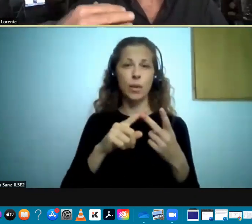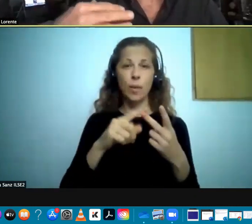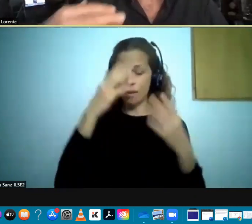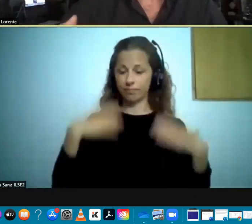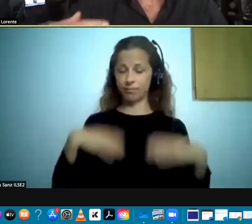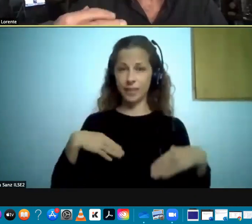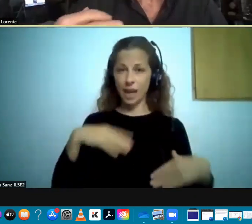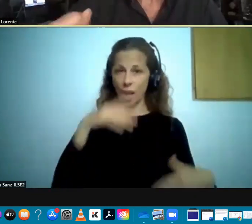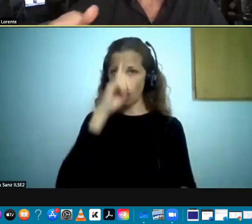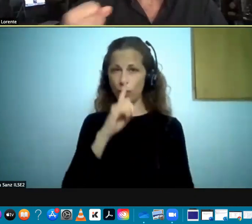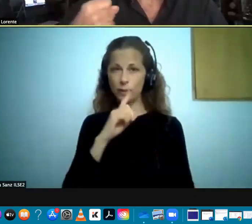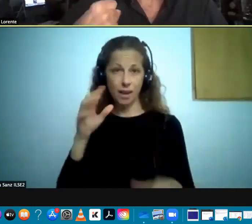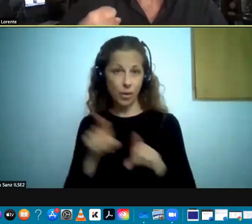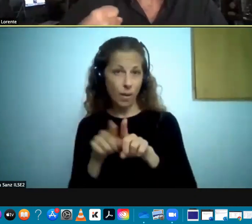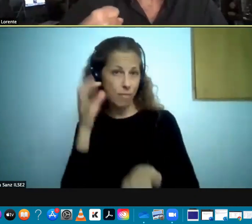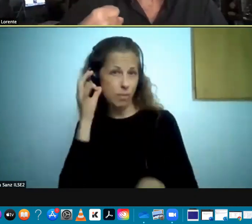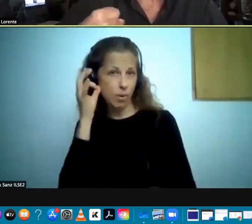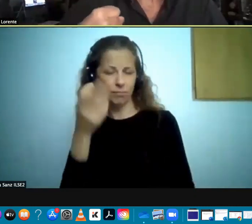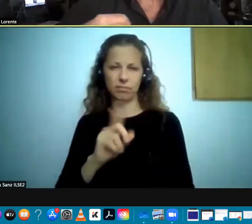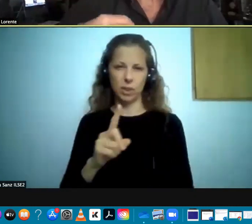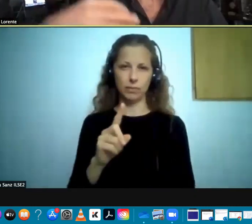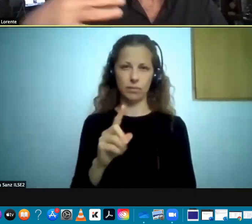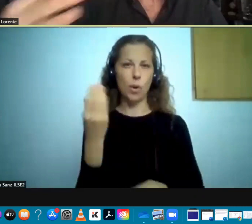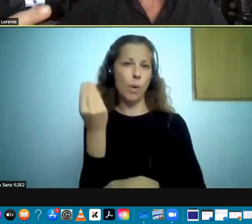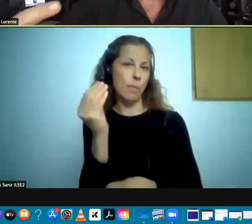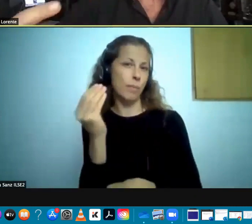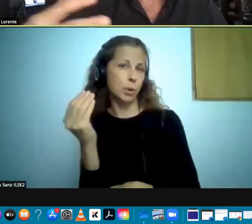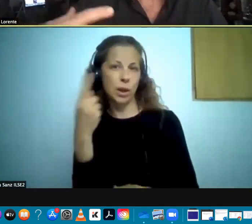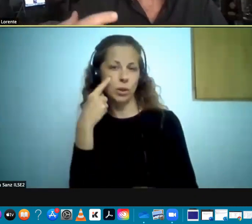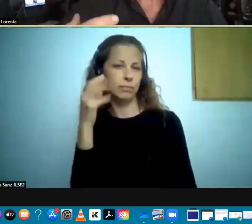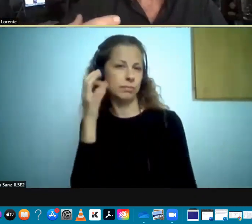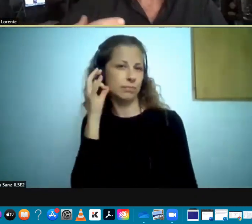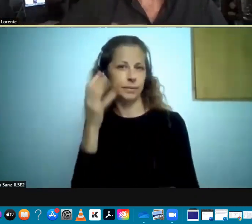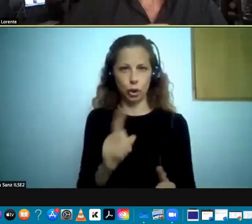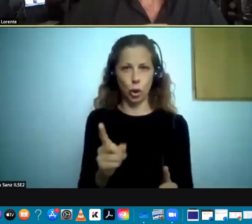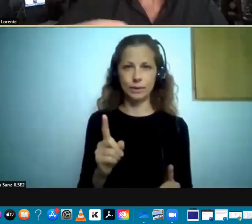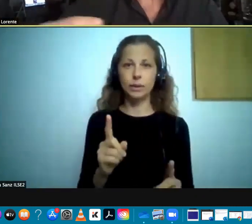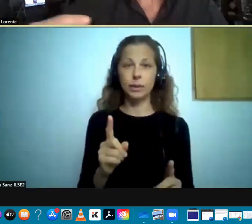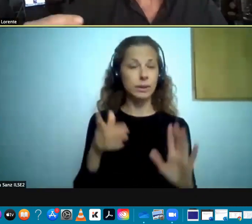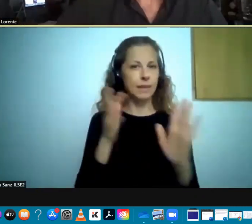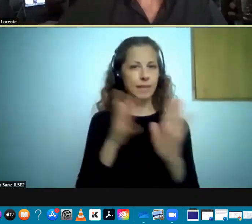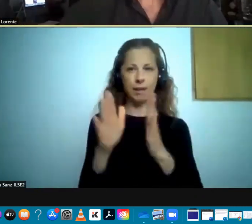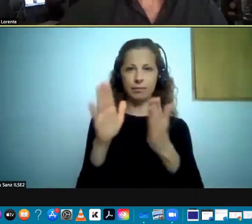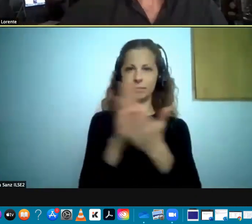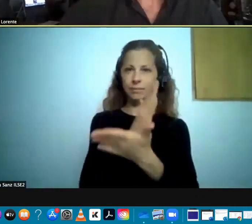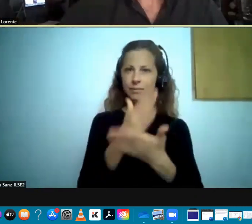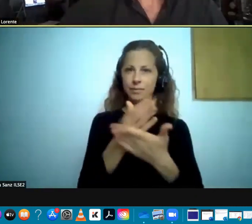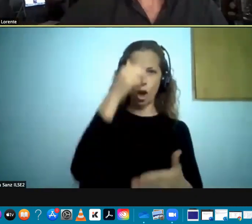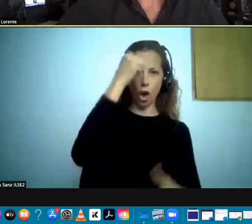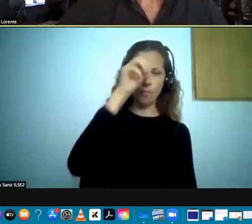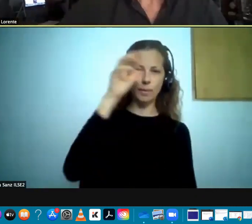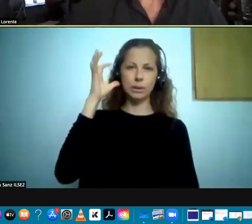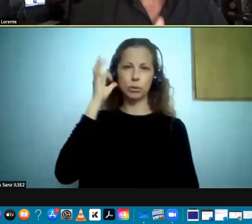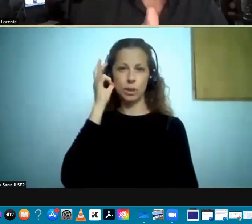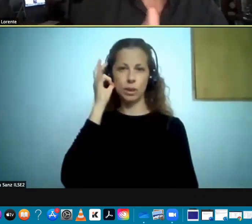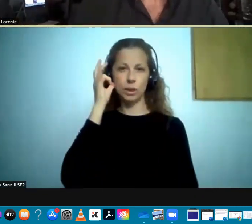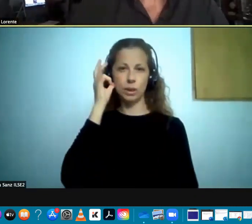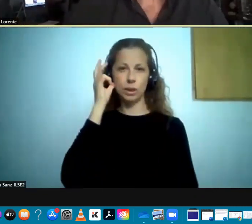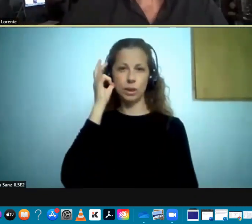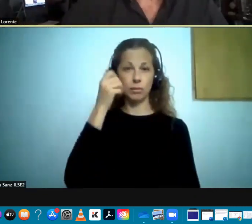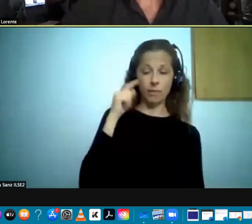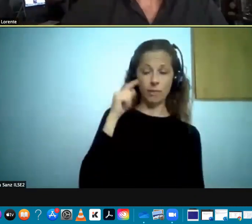elementos al final van marcando esa identidad masculina sobre la negación de lo femenino. Y eso se perpetúa en el tiempo.